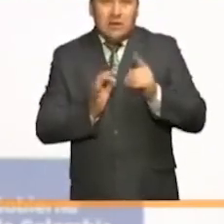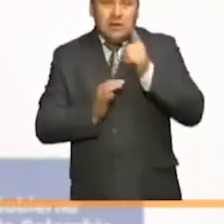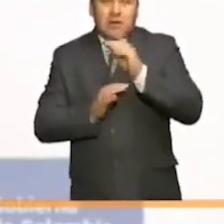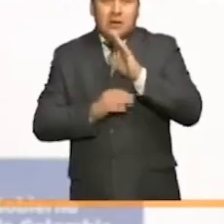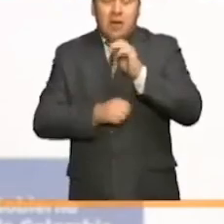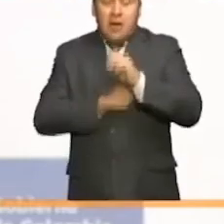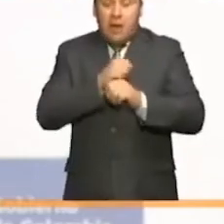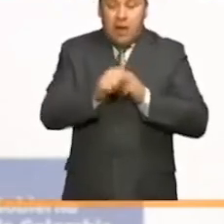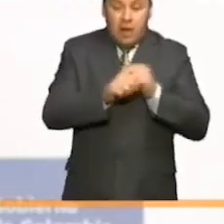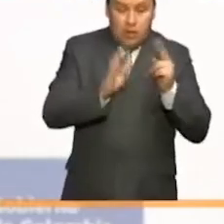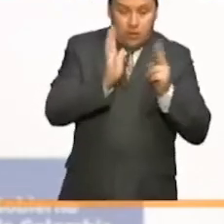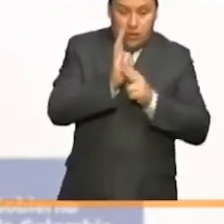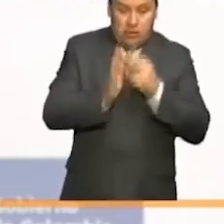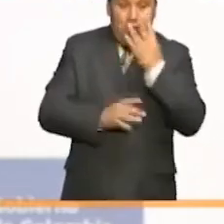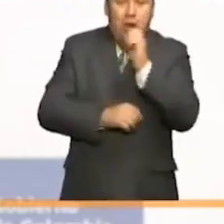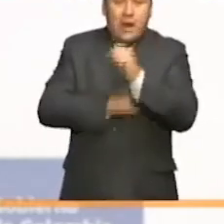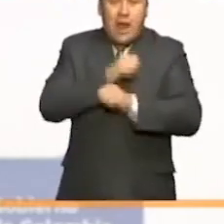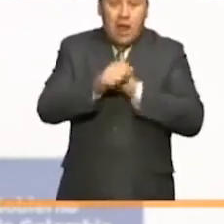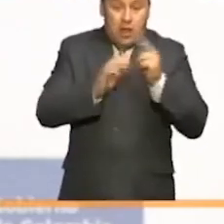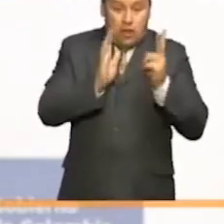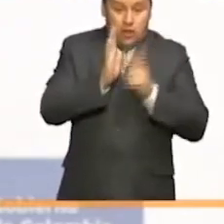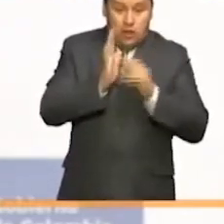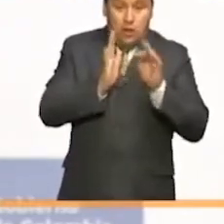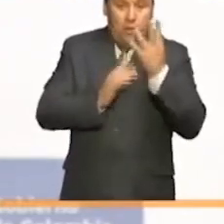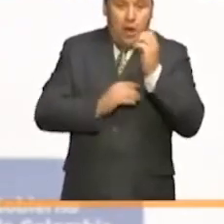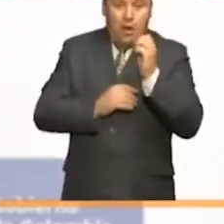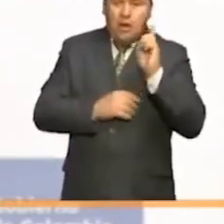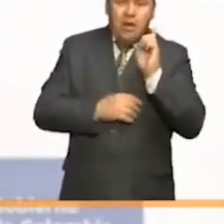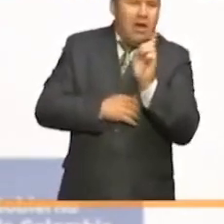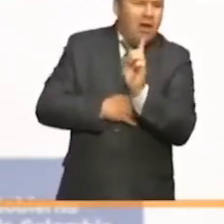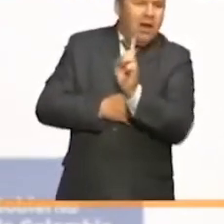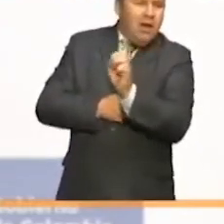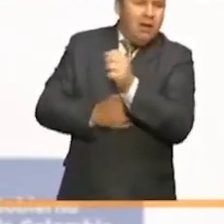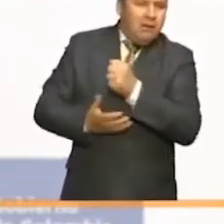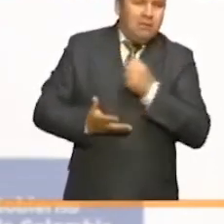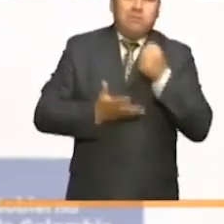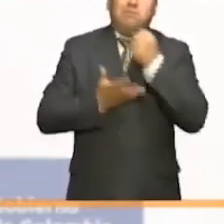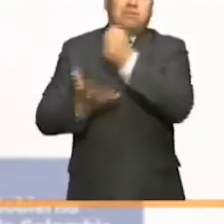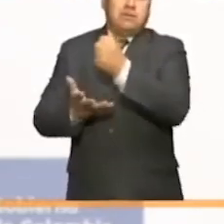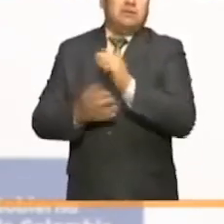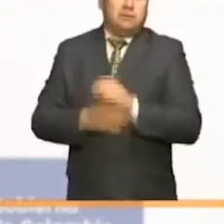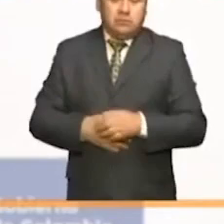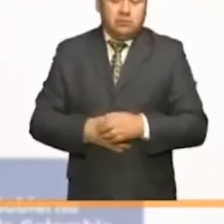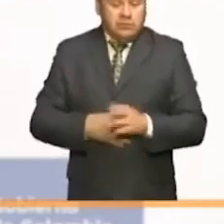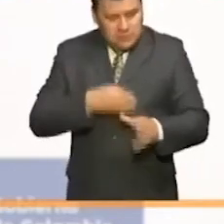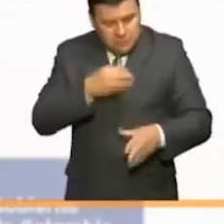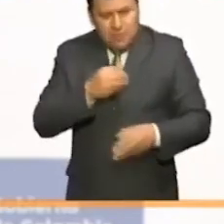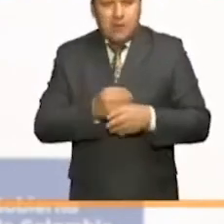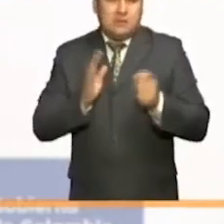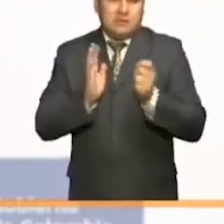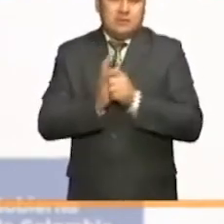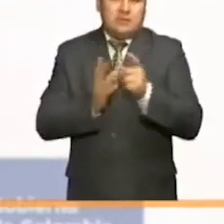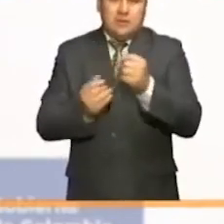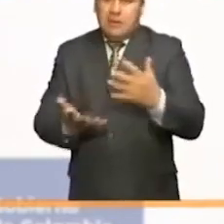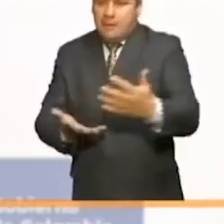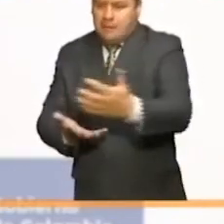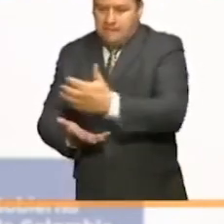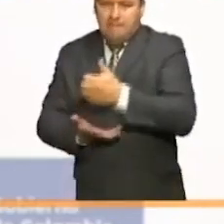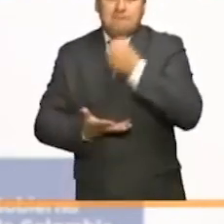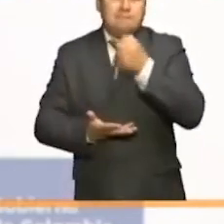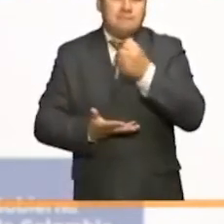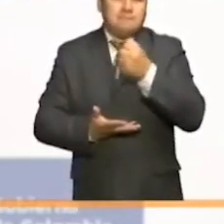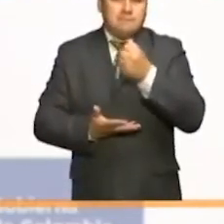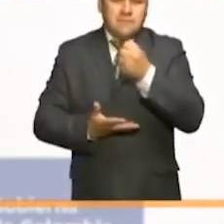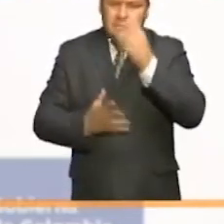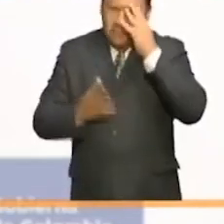después del 2040 lo estamos usando hoy para la salud y para los más vulnerables sino que adicionalmente esos recursos lo haremos